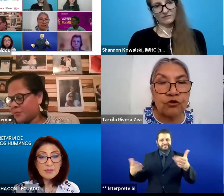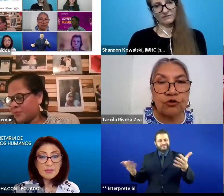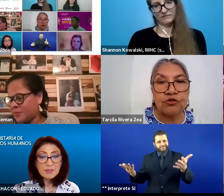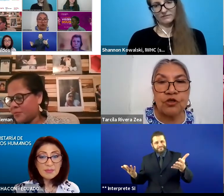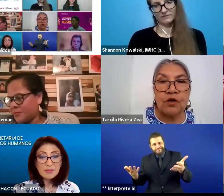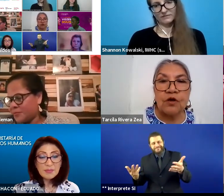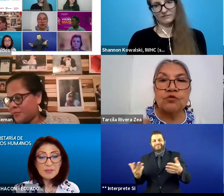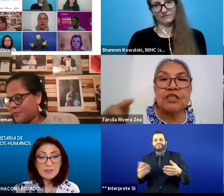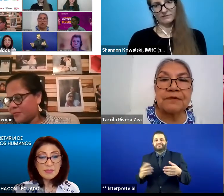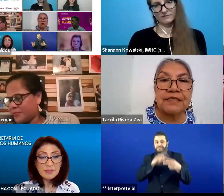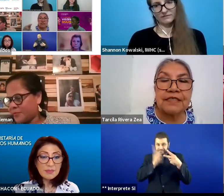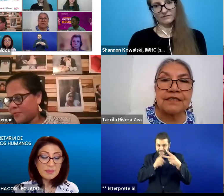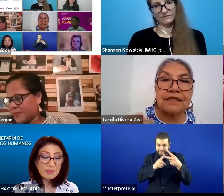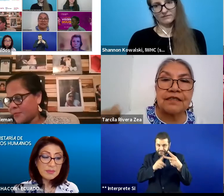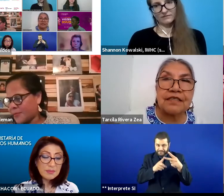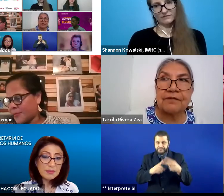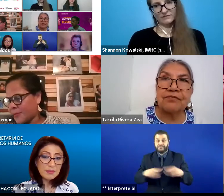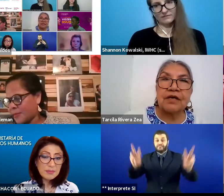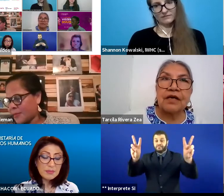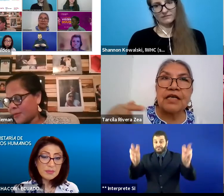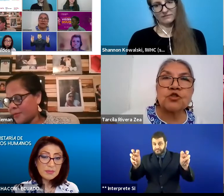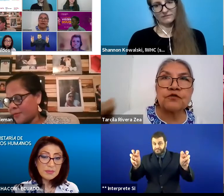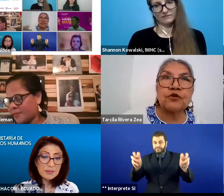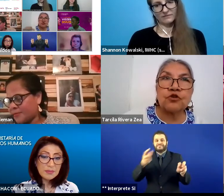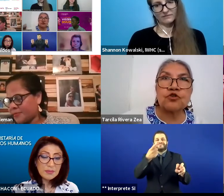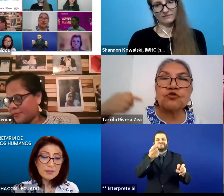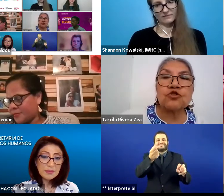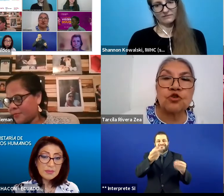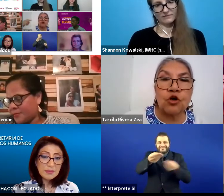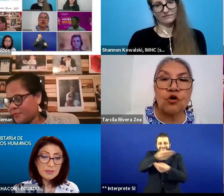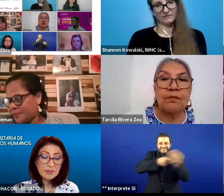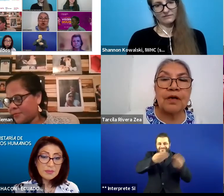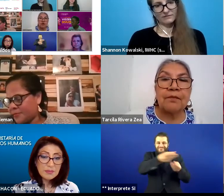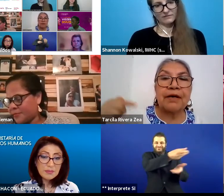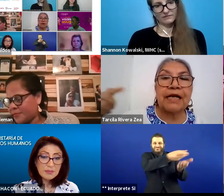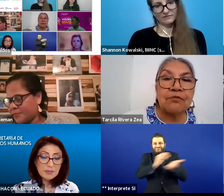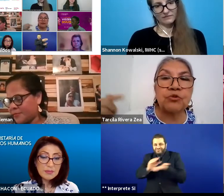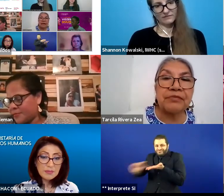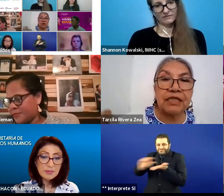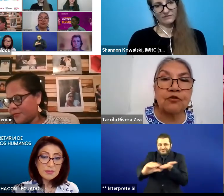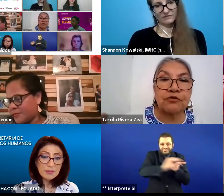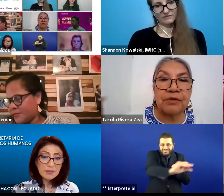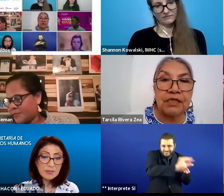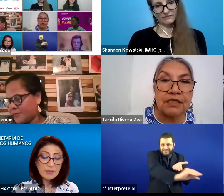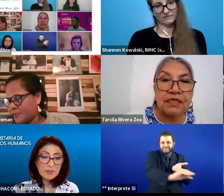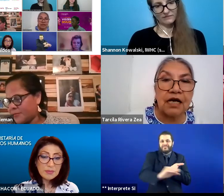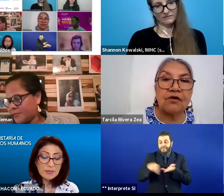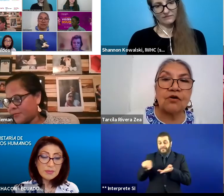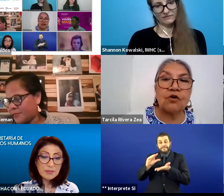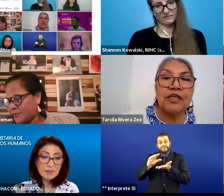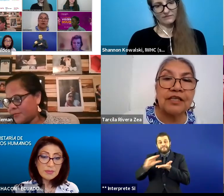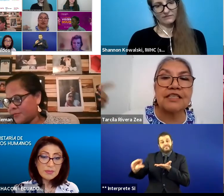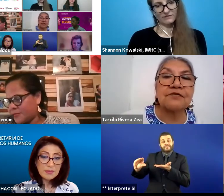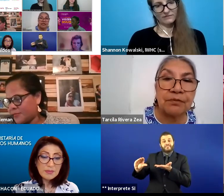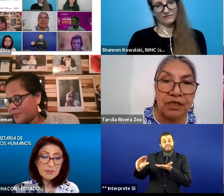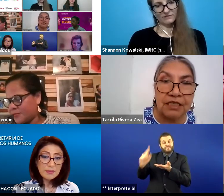en fondos, muchas veces se dice, estos fondos son solo para el movimiento feminista